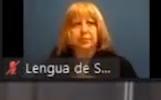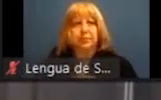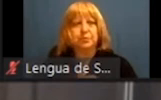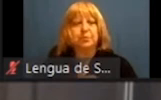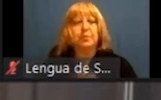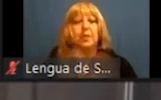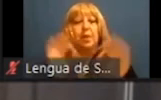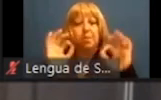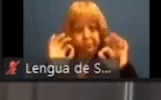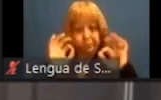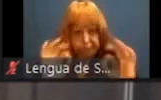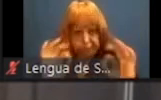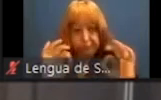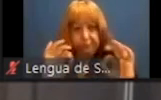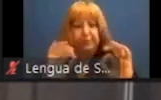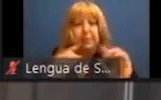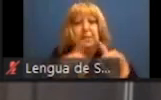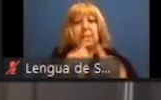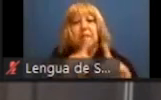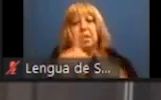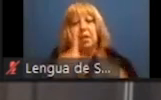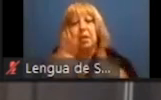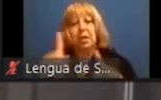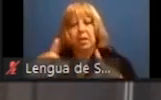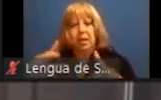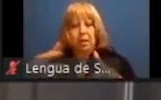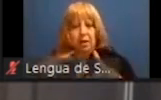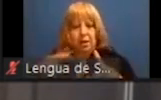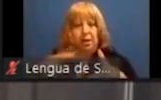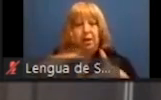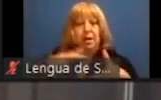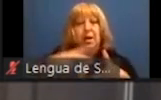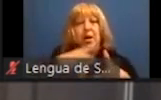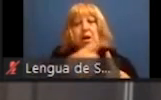Habiéndose realizado la votación nominal, resulta aprobado por